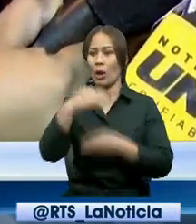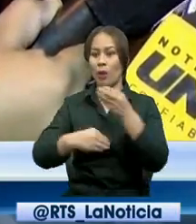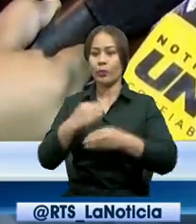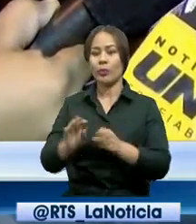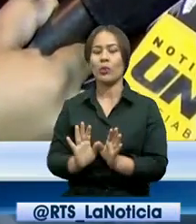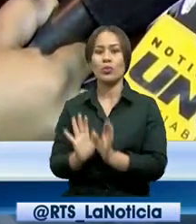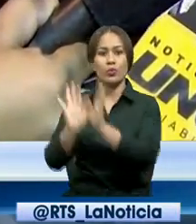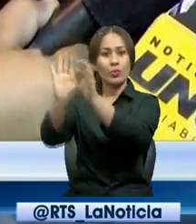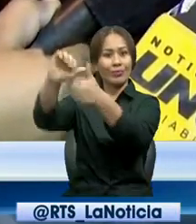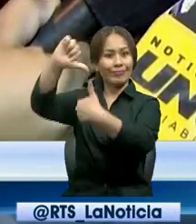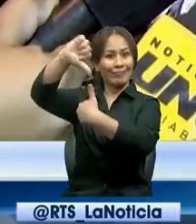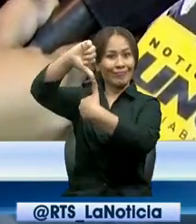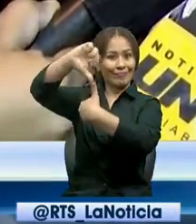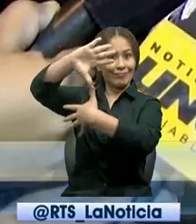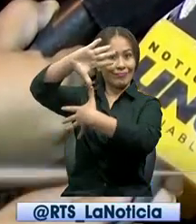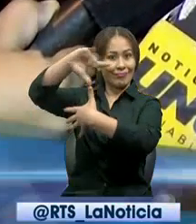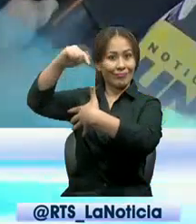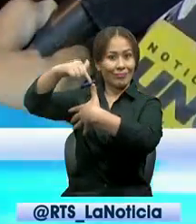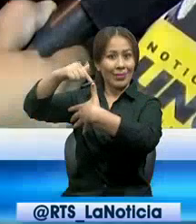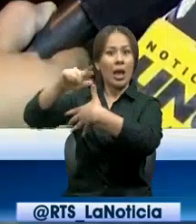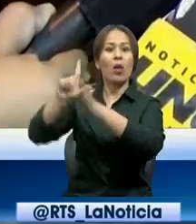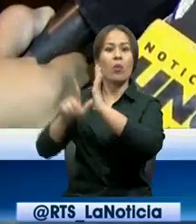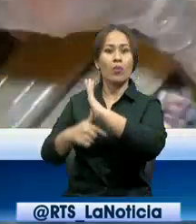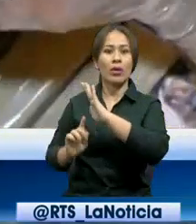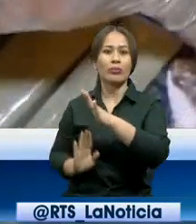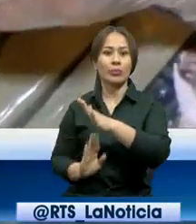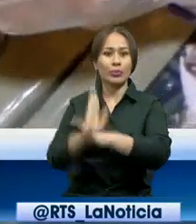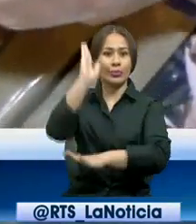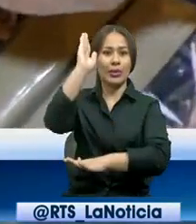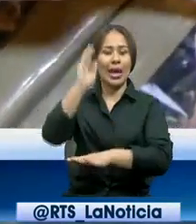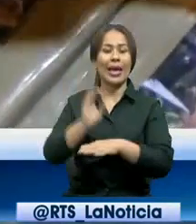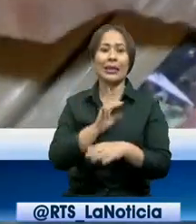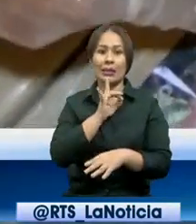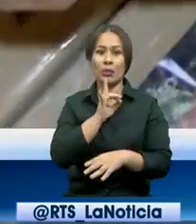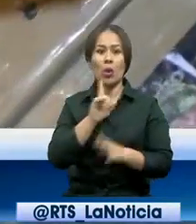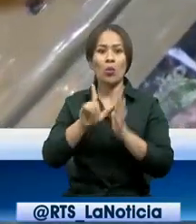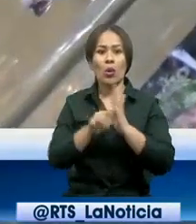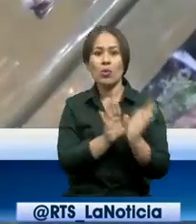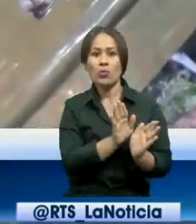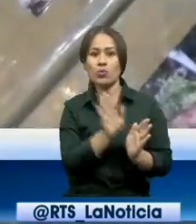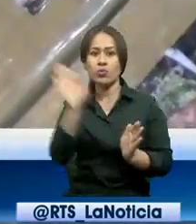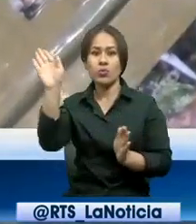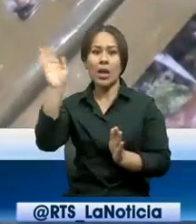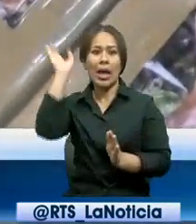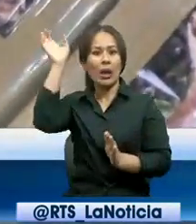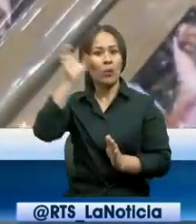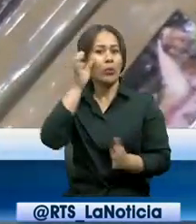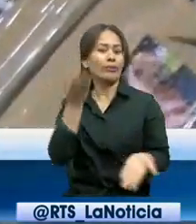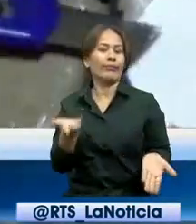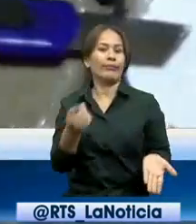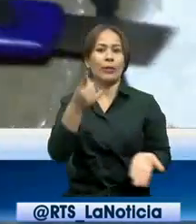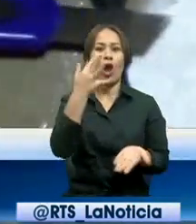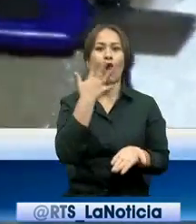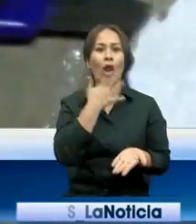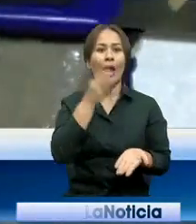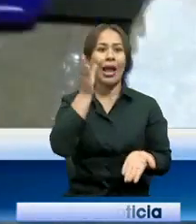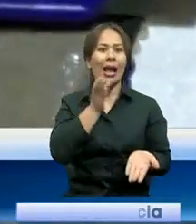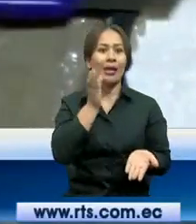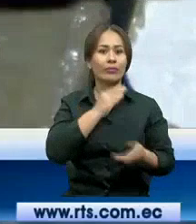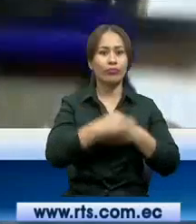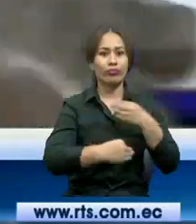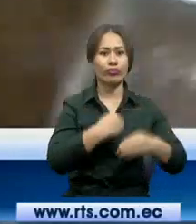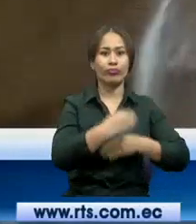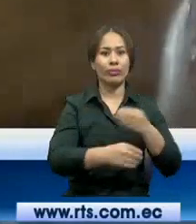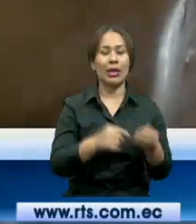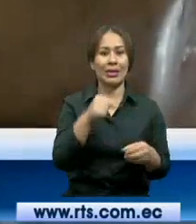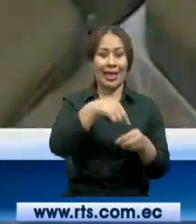hacia Centroamérica y posterior hacia Estados Unidos y Europa. Los bloques estaban envueltos con cinta de embalaje color café y en su